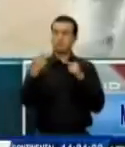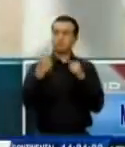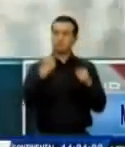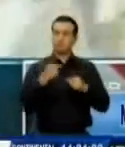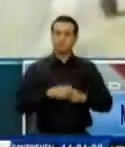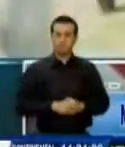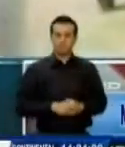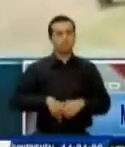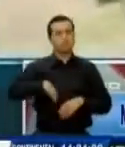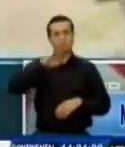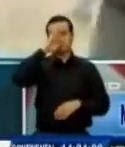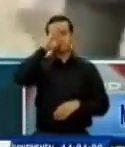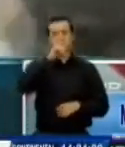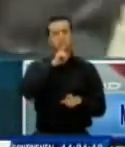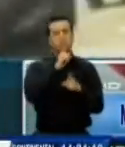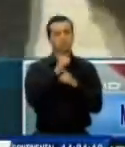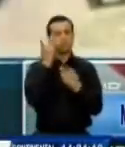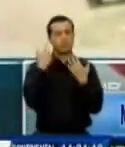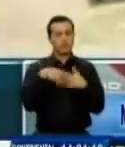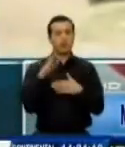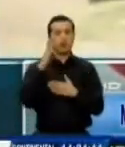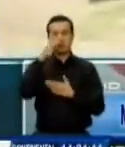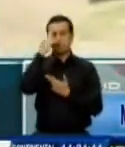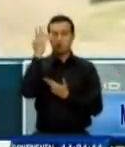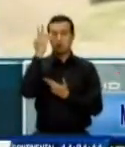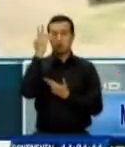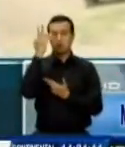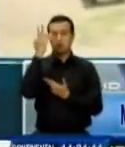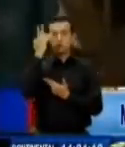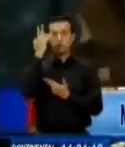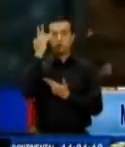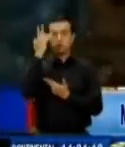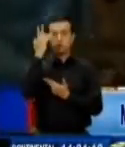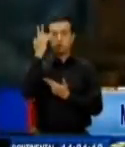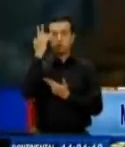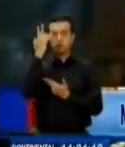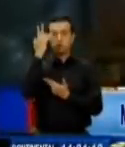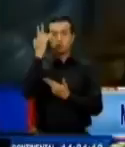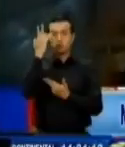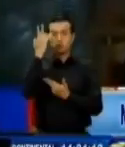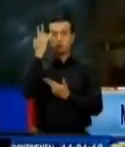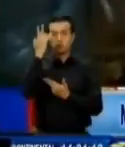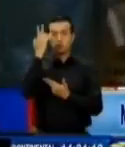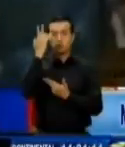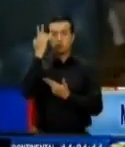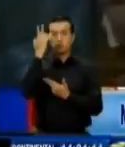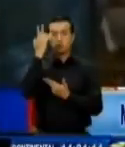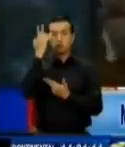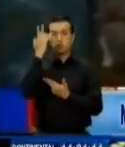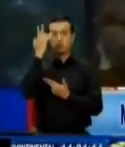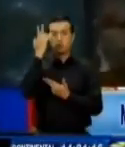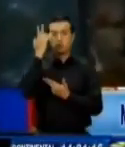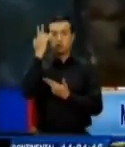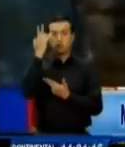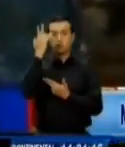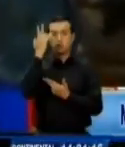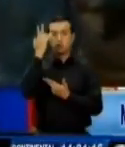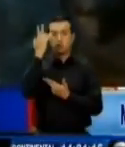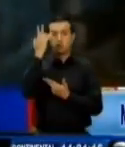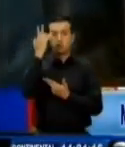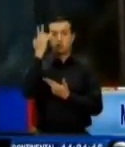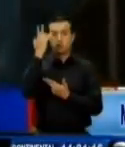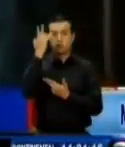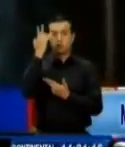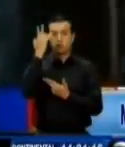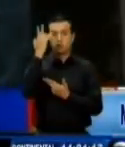enfrentamientos. La policía envió varias tropas antimotines y se logró controlar la situación. Aseguran que la cifra de muertos podría aumentar por los heridos de